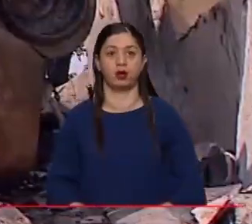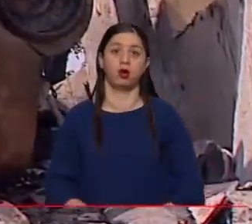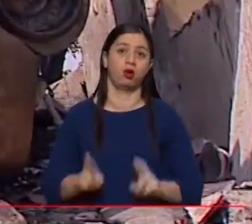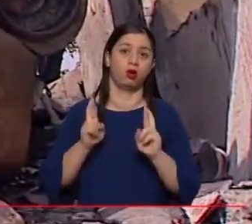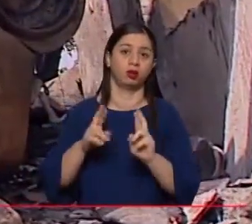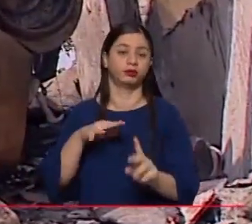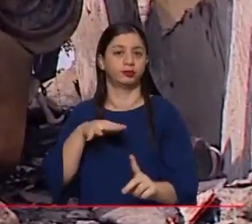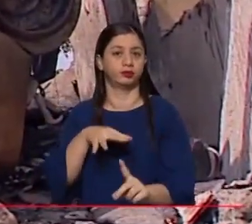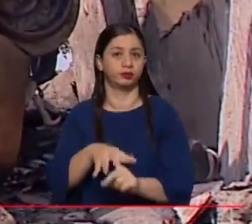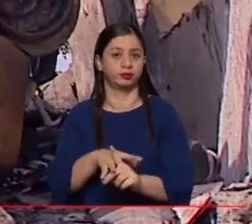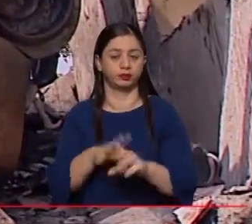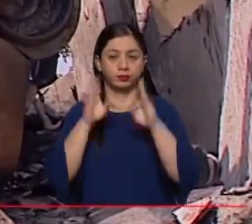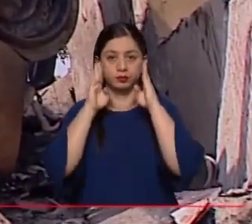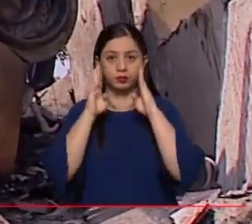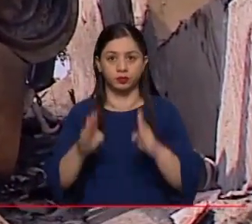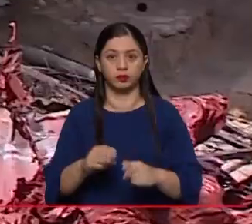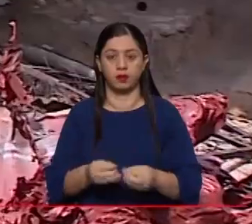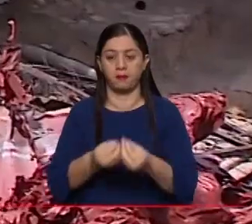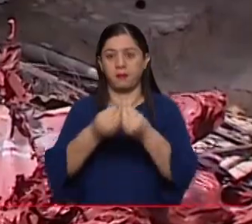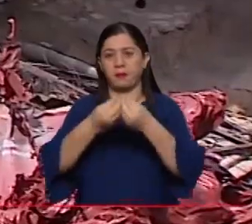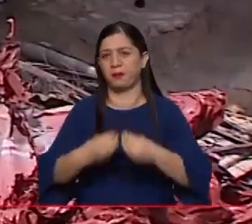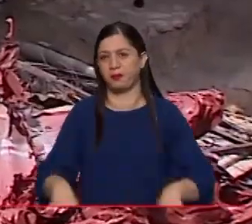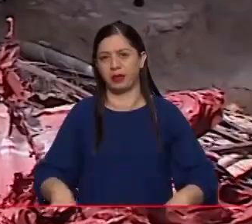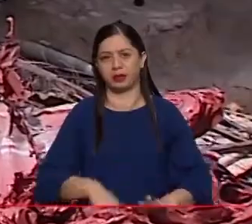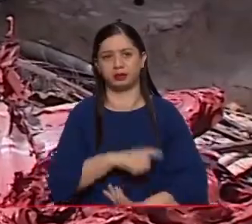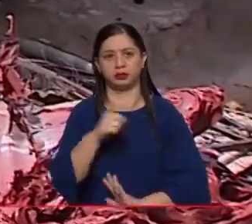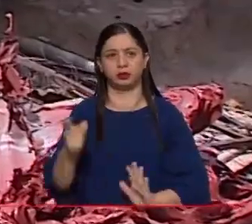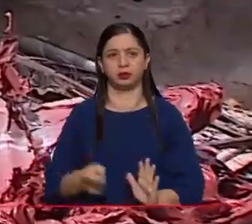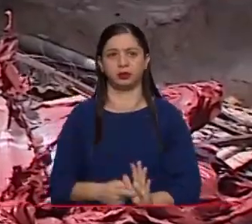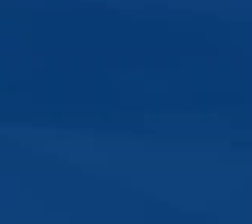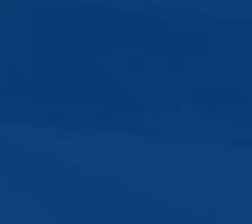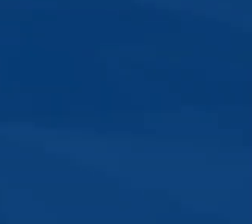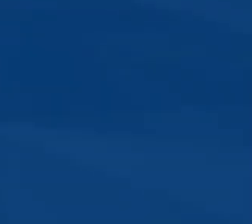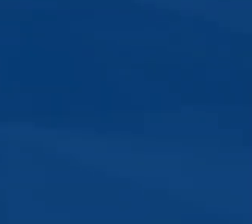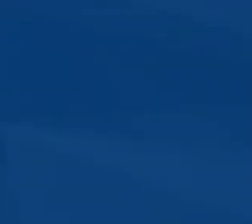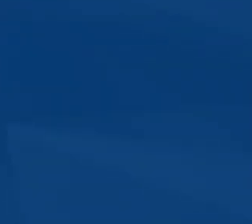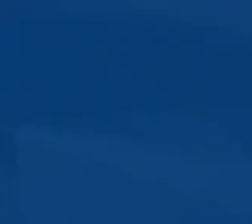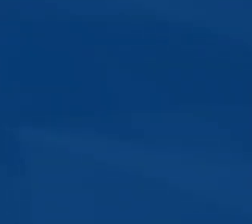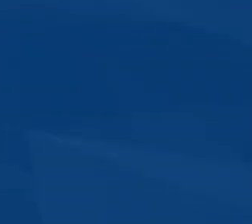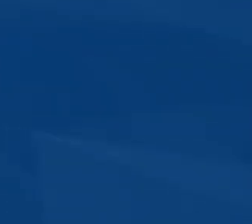les brinde una atención integral para recuperar las pérdidas causadas por la emergencia